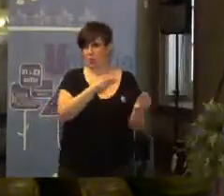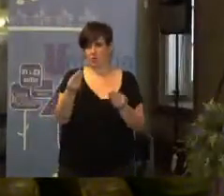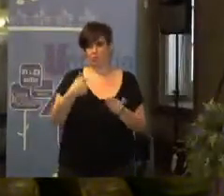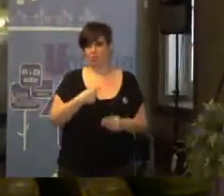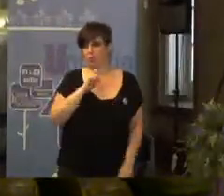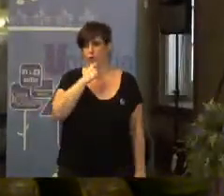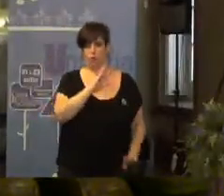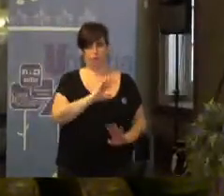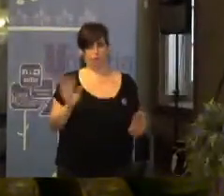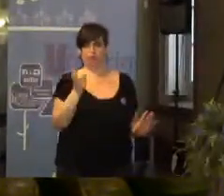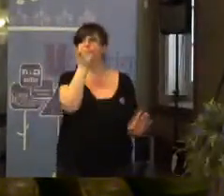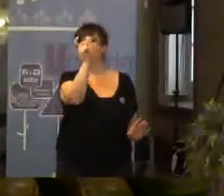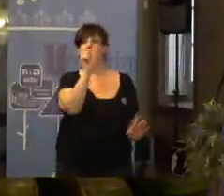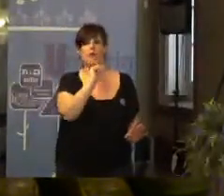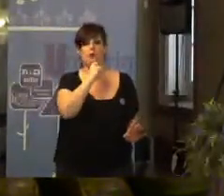no BNG. Por que?